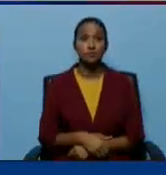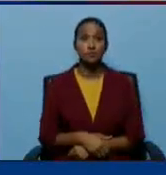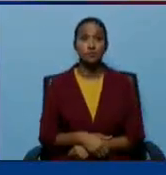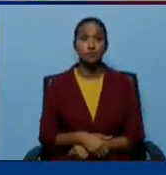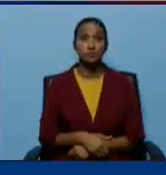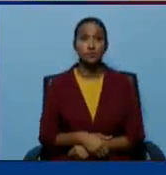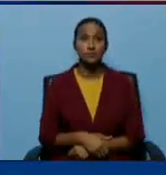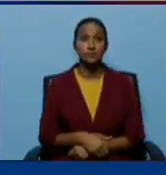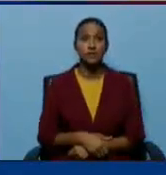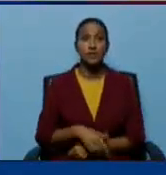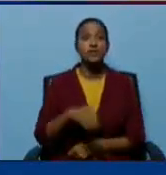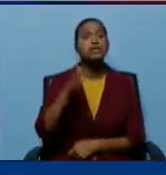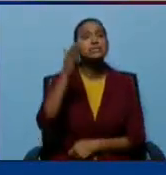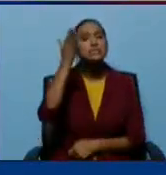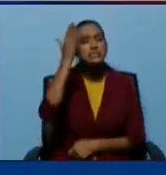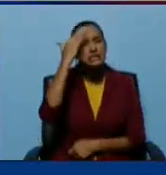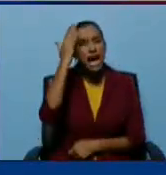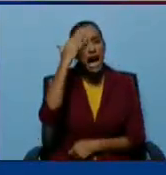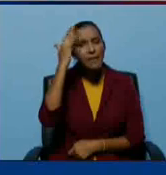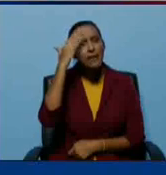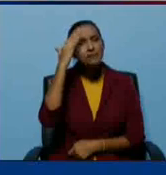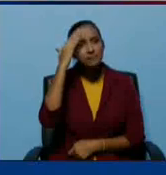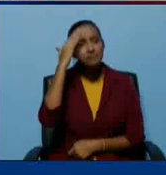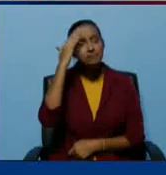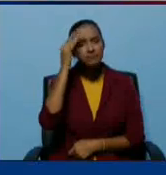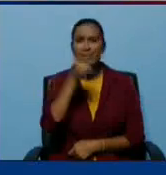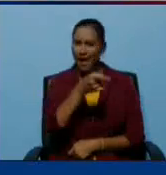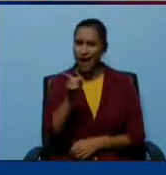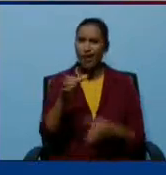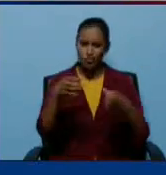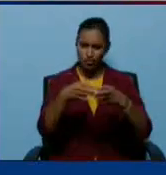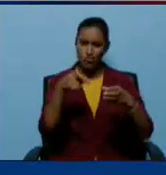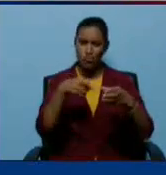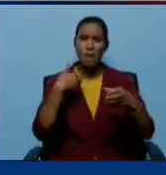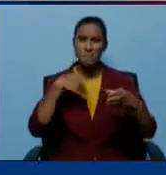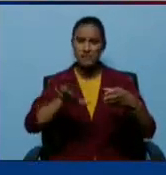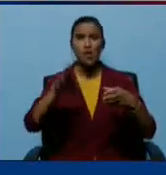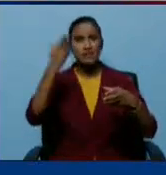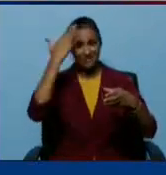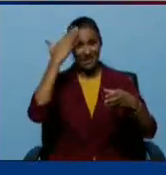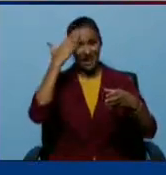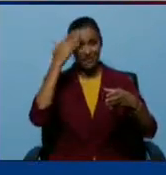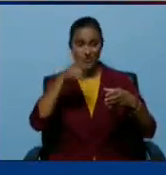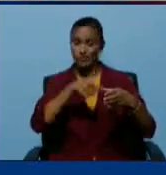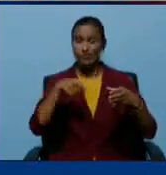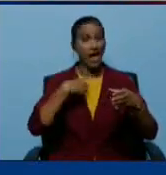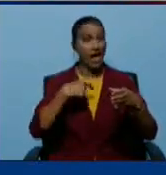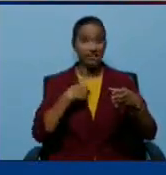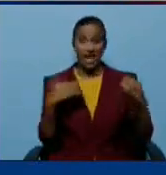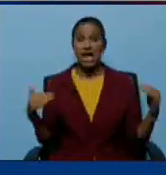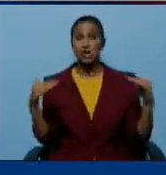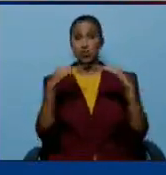Saben, muy bien ellos saben, muy bien lo saben, que no nos pueden igualar.